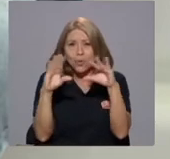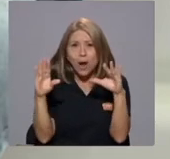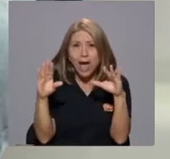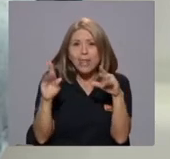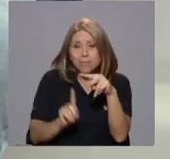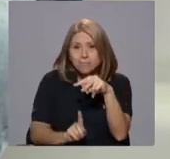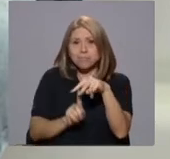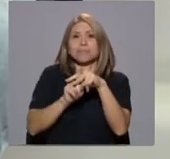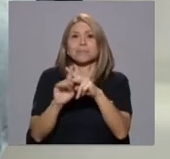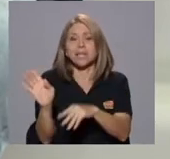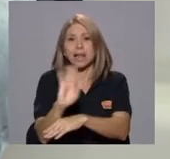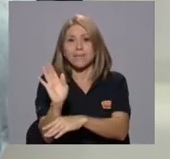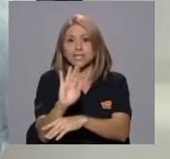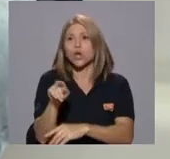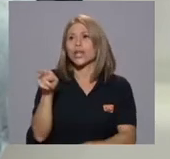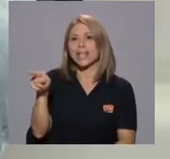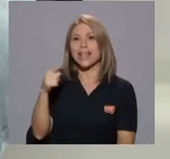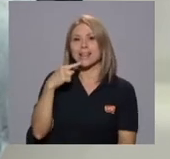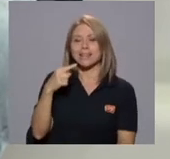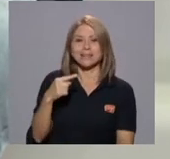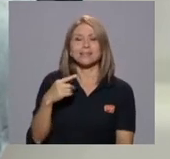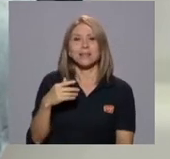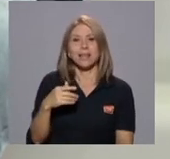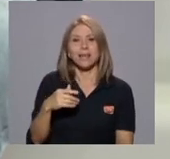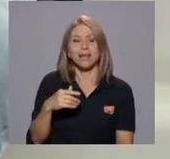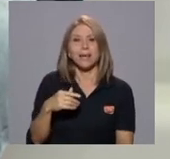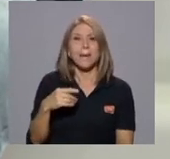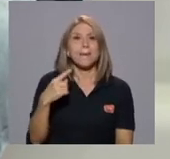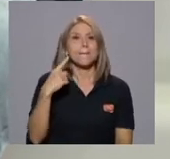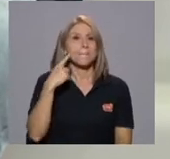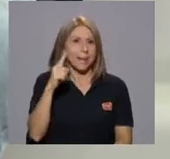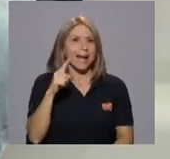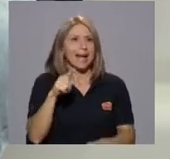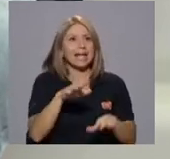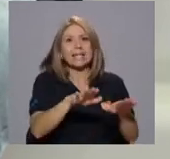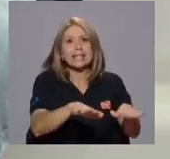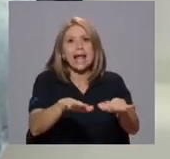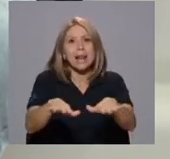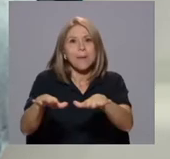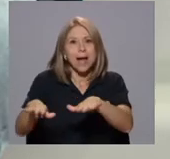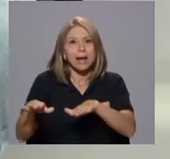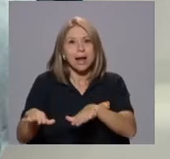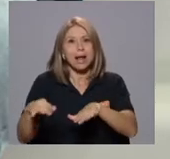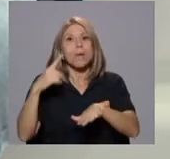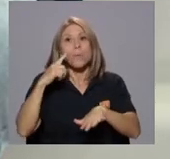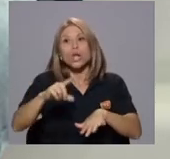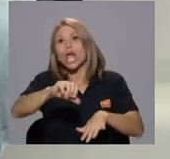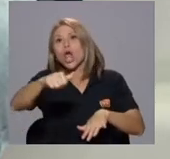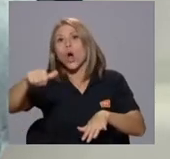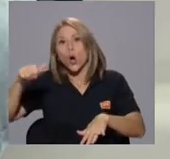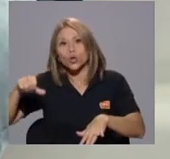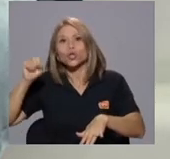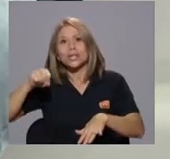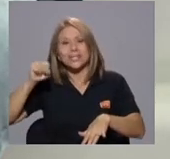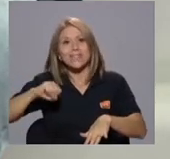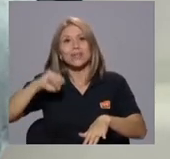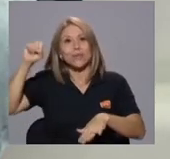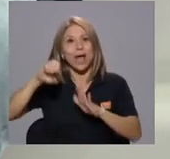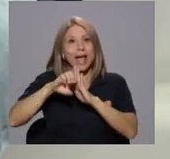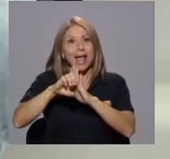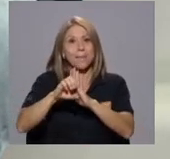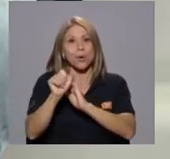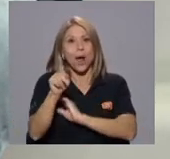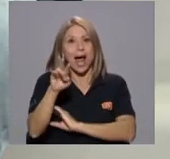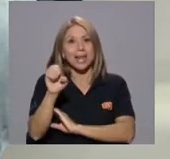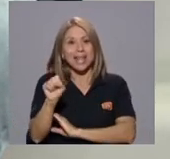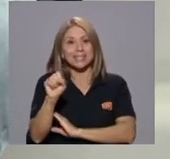televisión y él dice, para que se calmaran, porque había otros que ahí se habían triunfado Es histórico eso. como Arias Cárdenas, Así es.